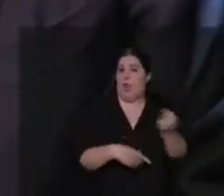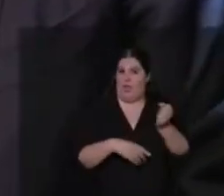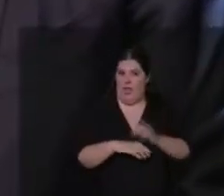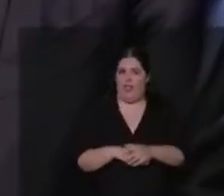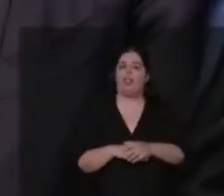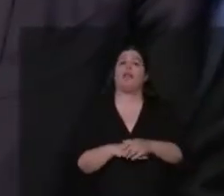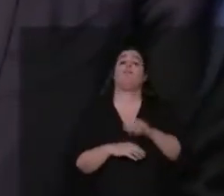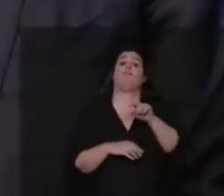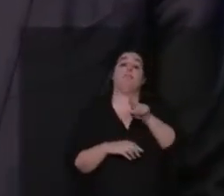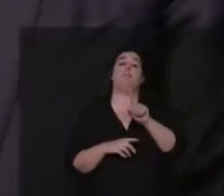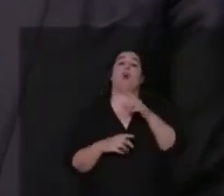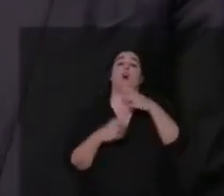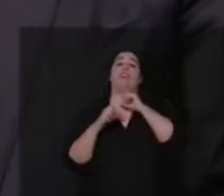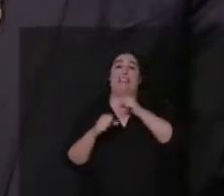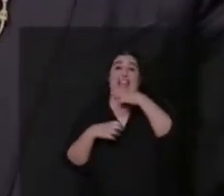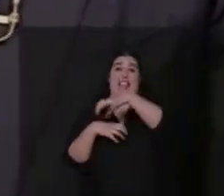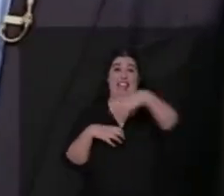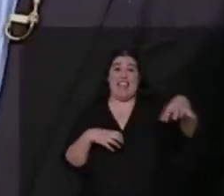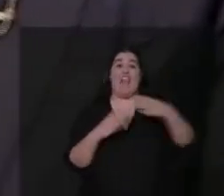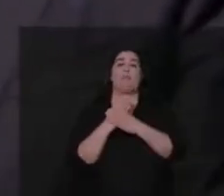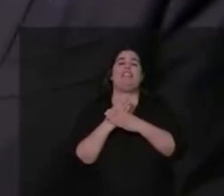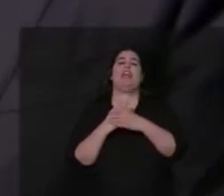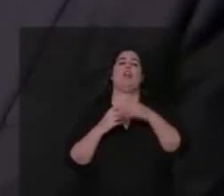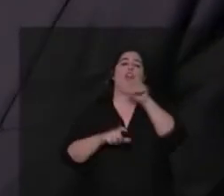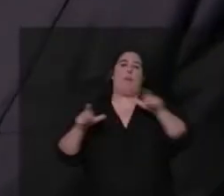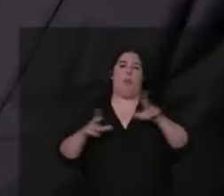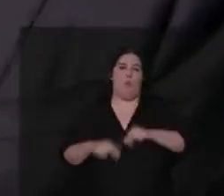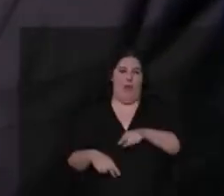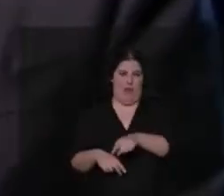el segundo bloque de secretarías del Ministerio de Capital Humano.